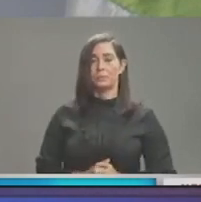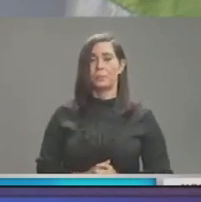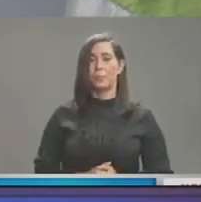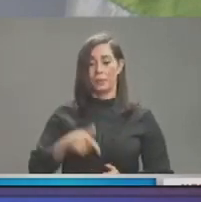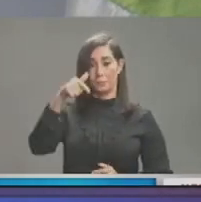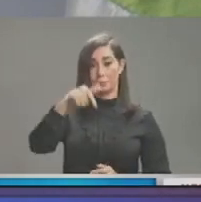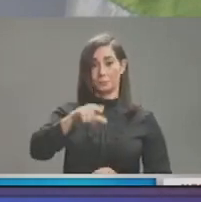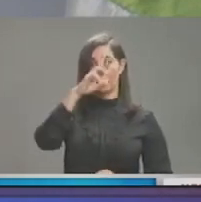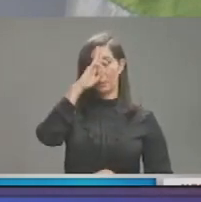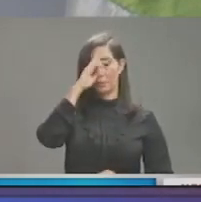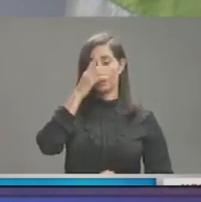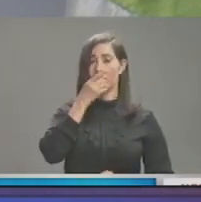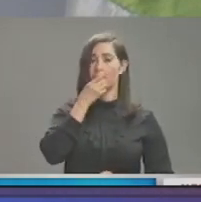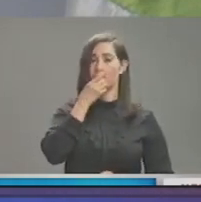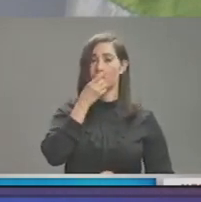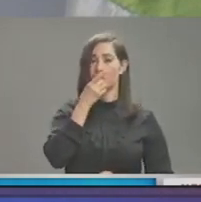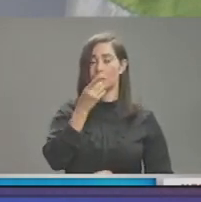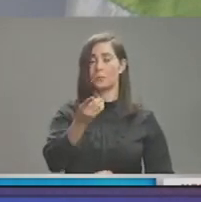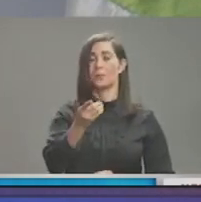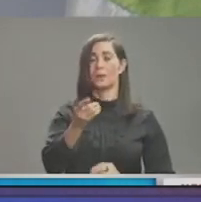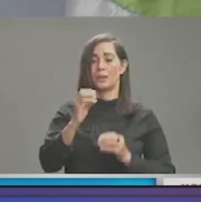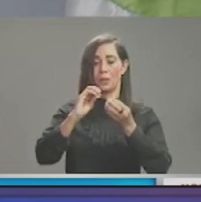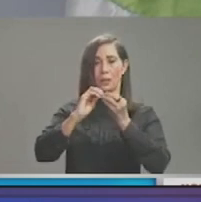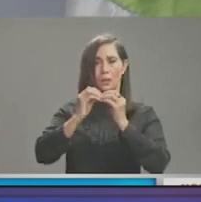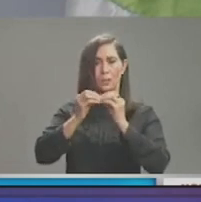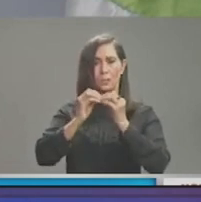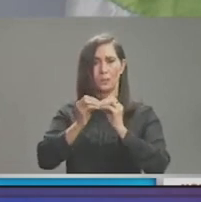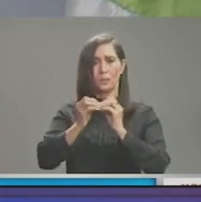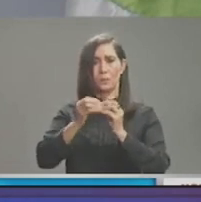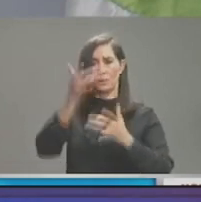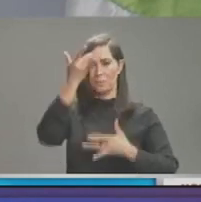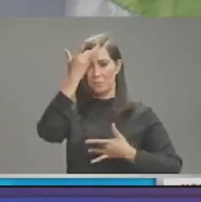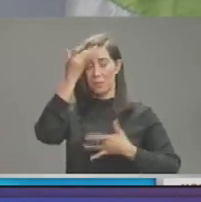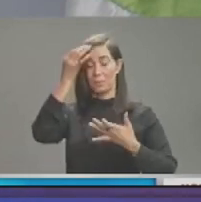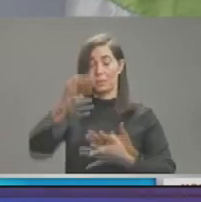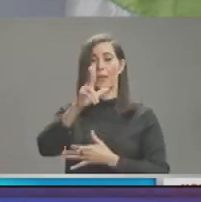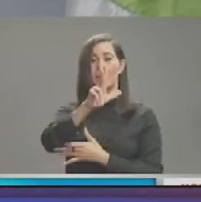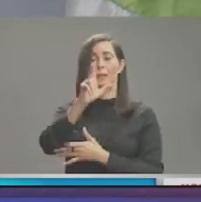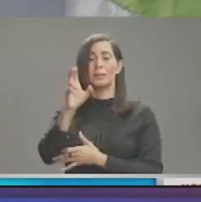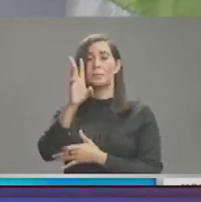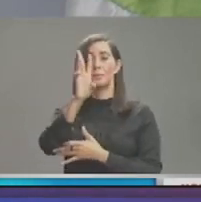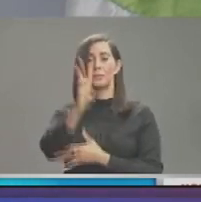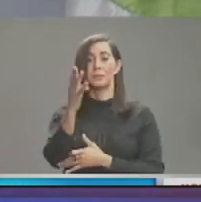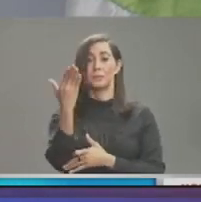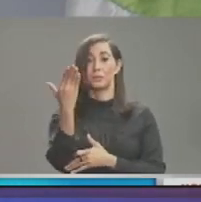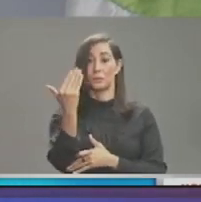En la República Dominicana, el número de casos confirmados es de